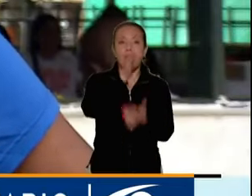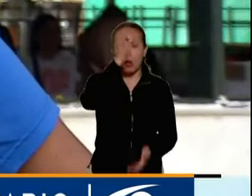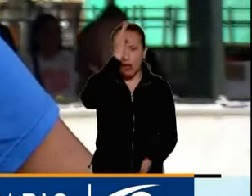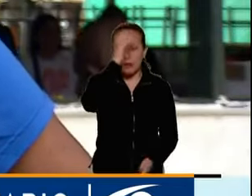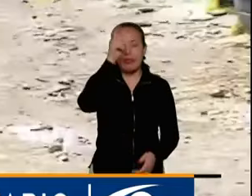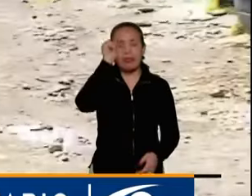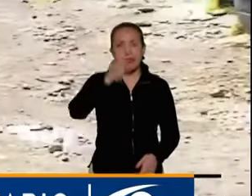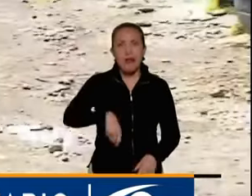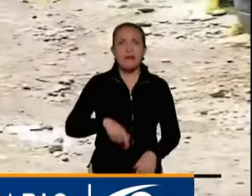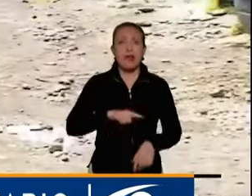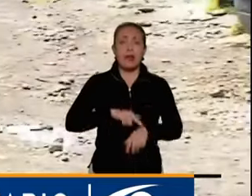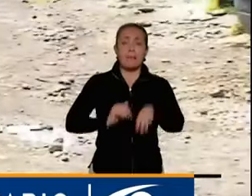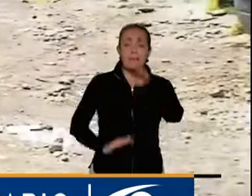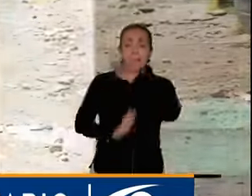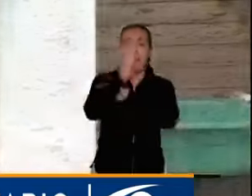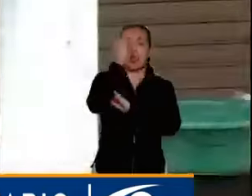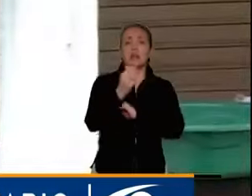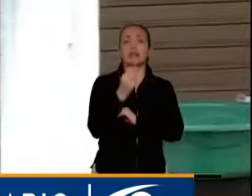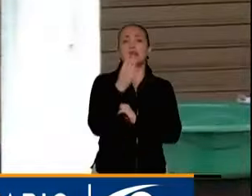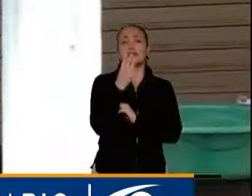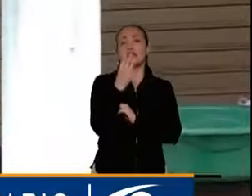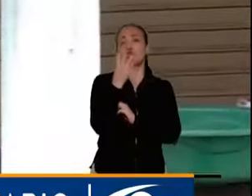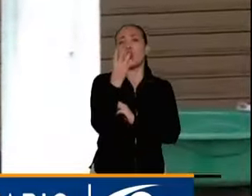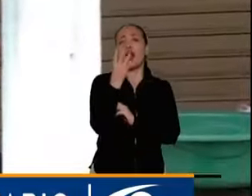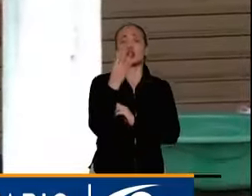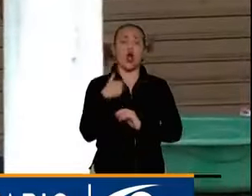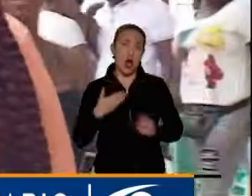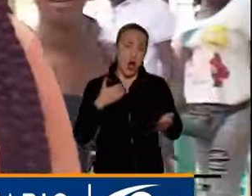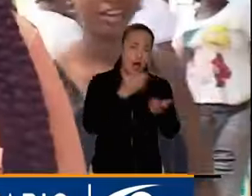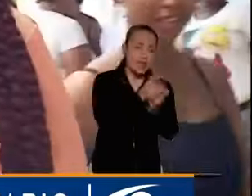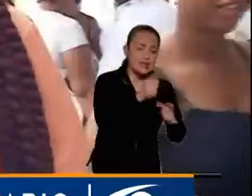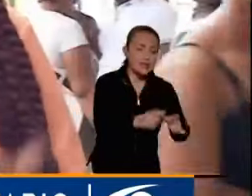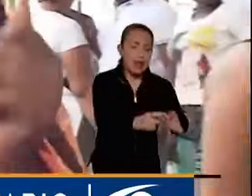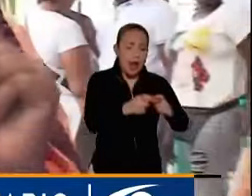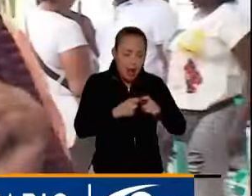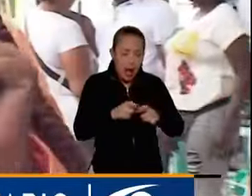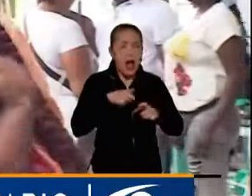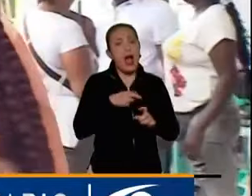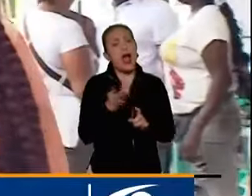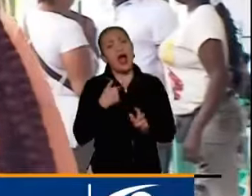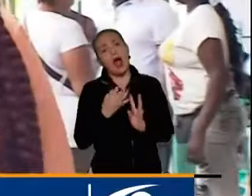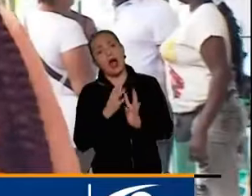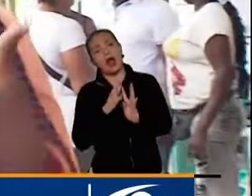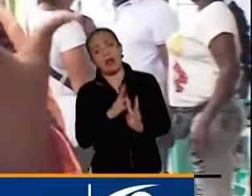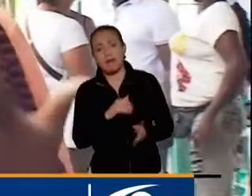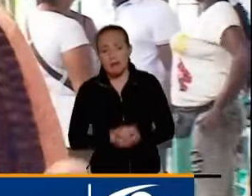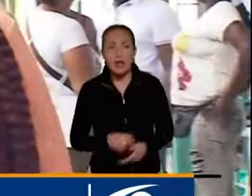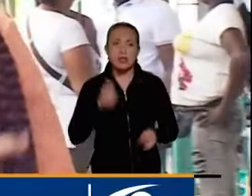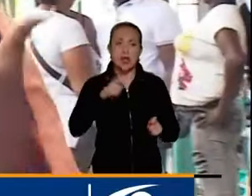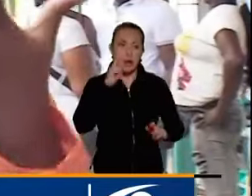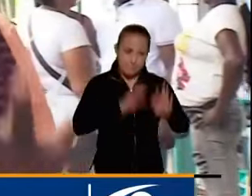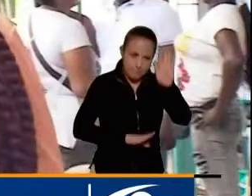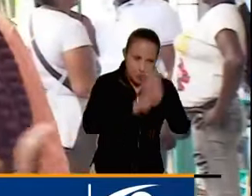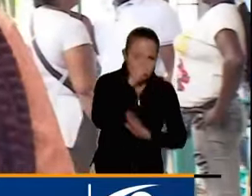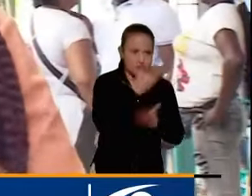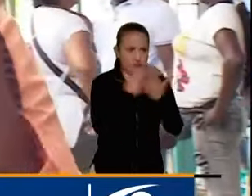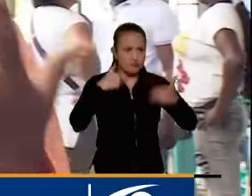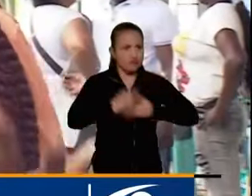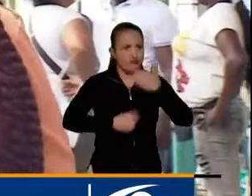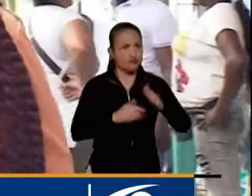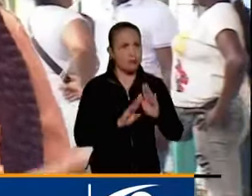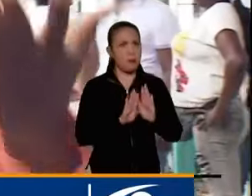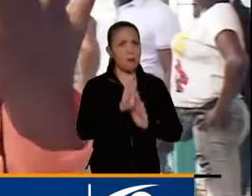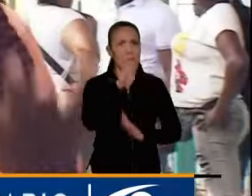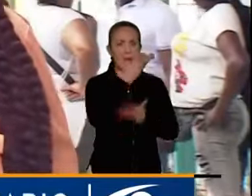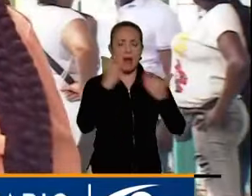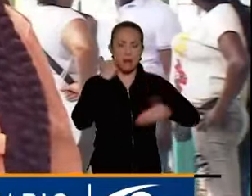madrugar 3, 4 de la mañana para coger un ficho. Vamos a tener el progreso, vamos a tener desarrollo y van a estar las puertas abiertas a todas